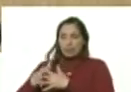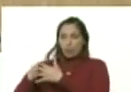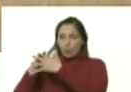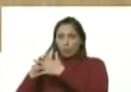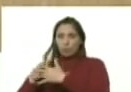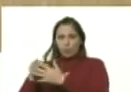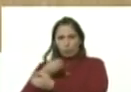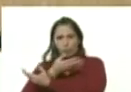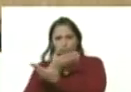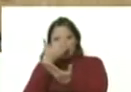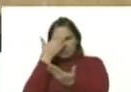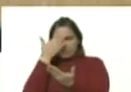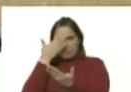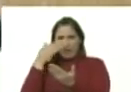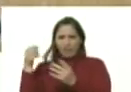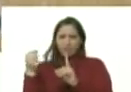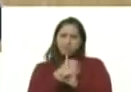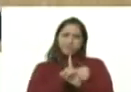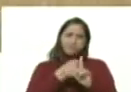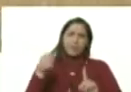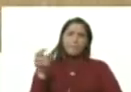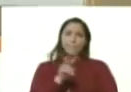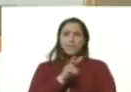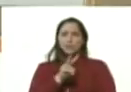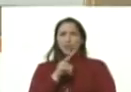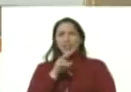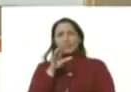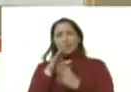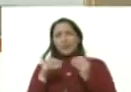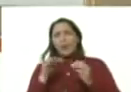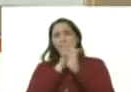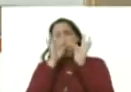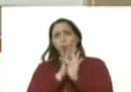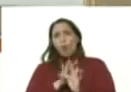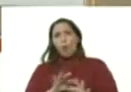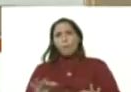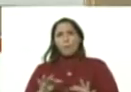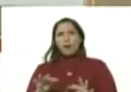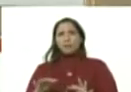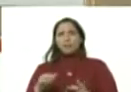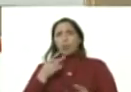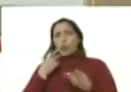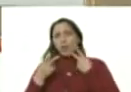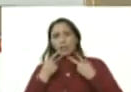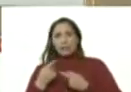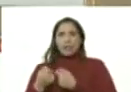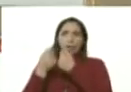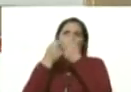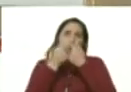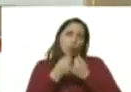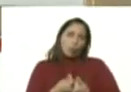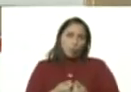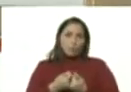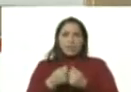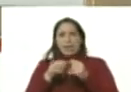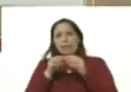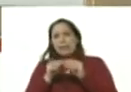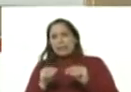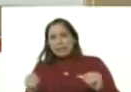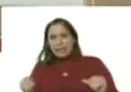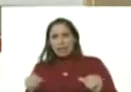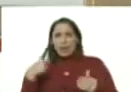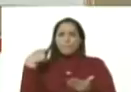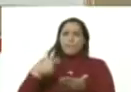como ustedes saben, ha agredido a Venezuela de todas las maneras posibles, política, económica, en el terreno,